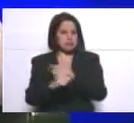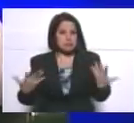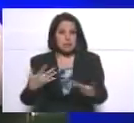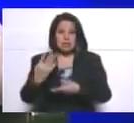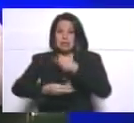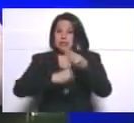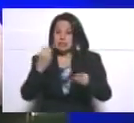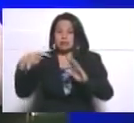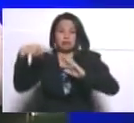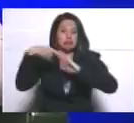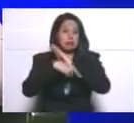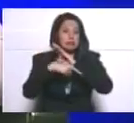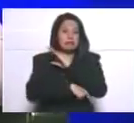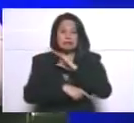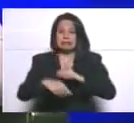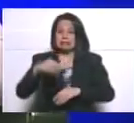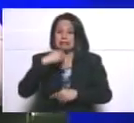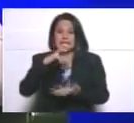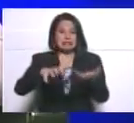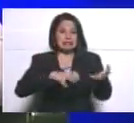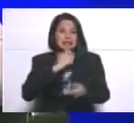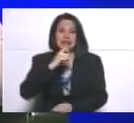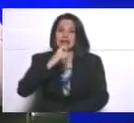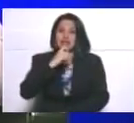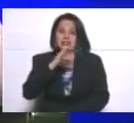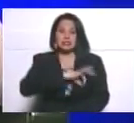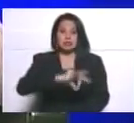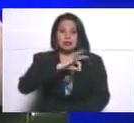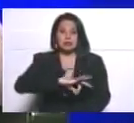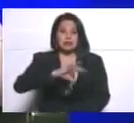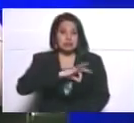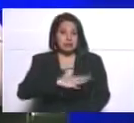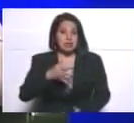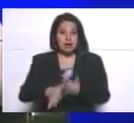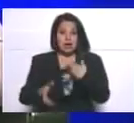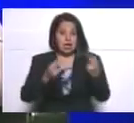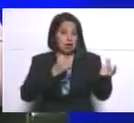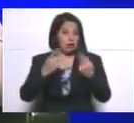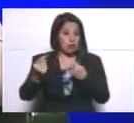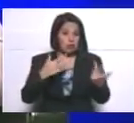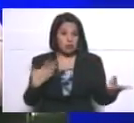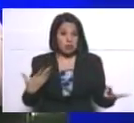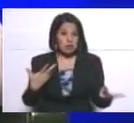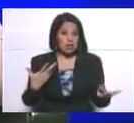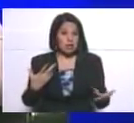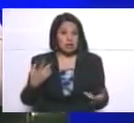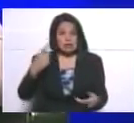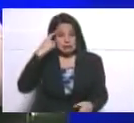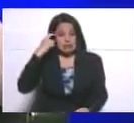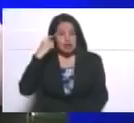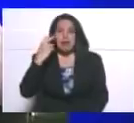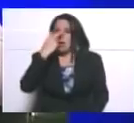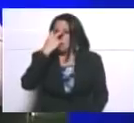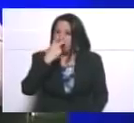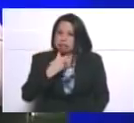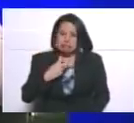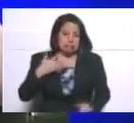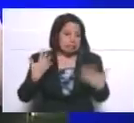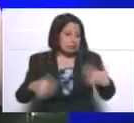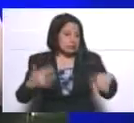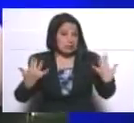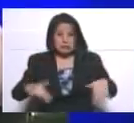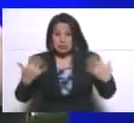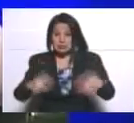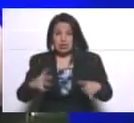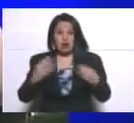de una profunda crisis social y económica de Venezuela. Bueno, sabíamos los índices de la pobreza extrema, de la pobreza, de